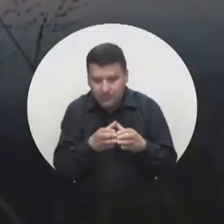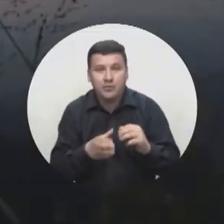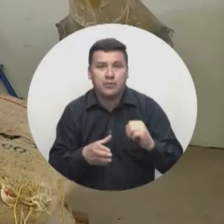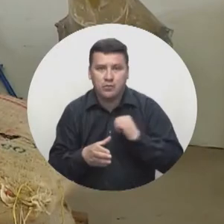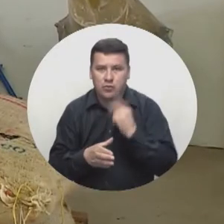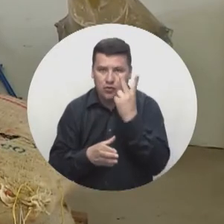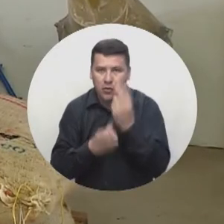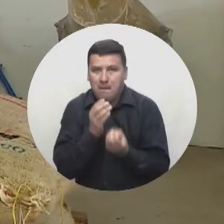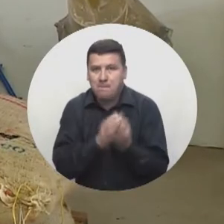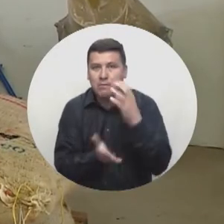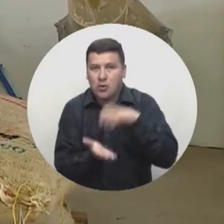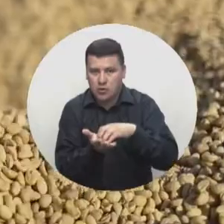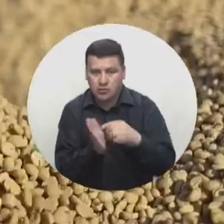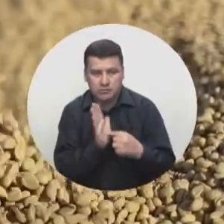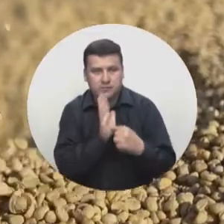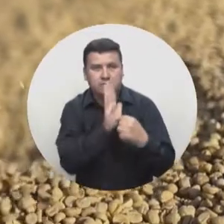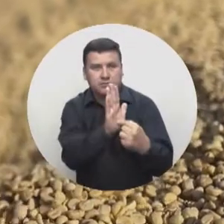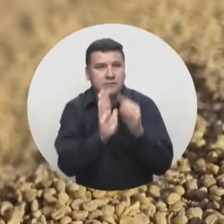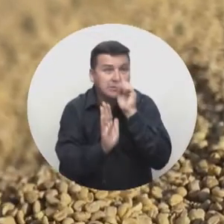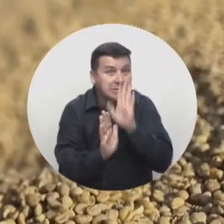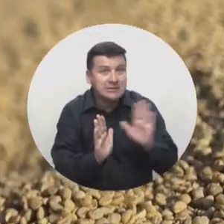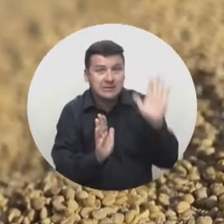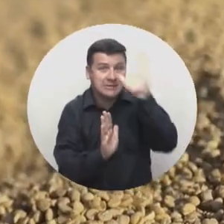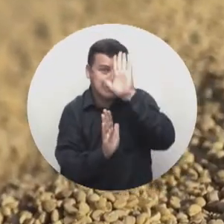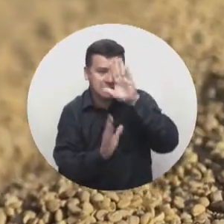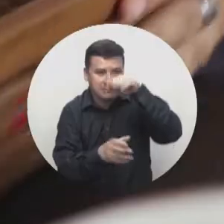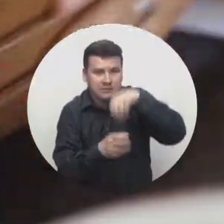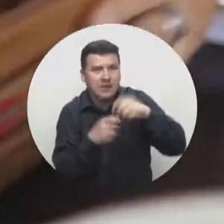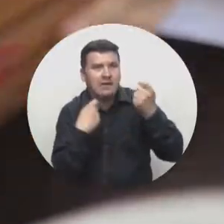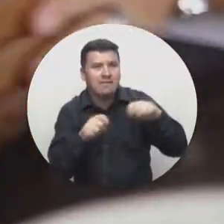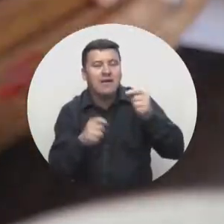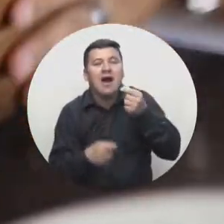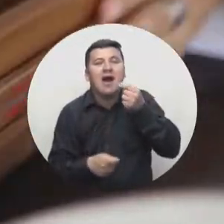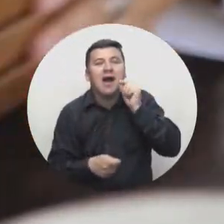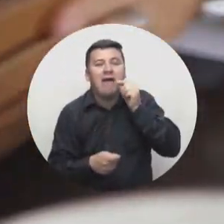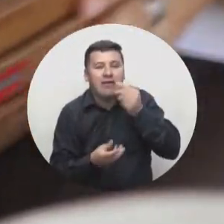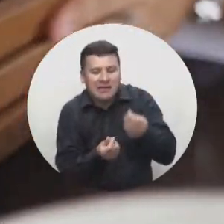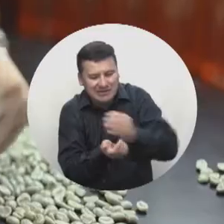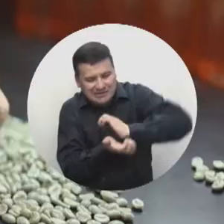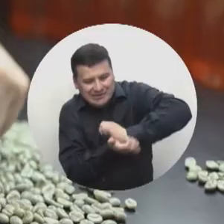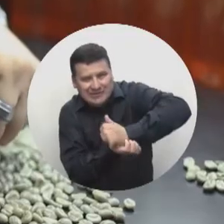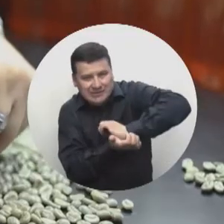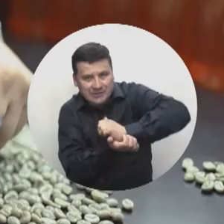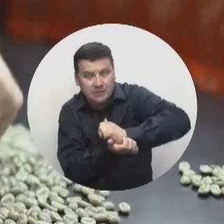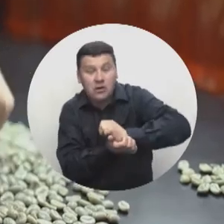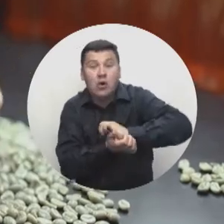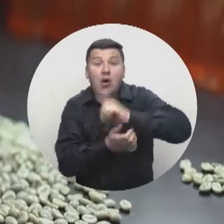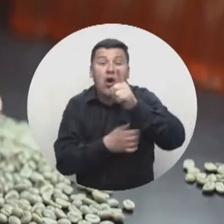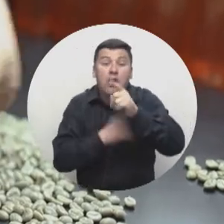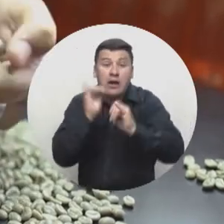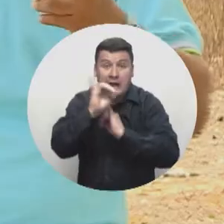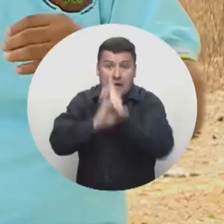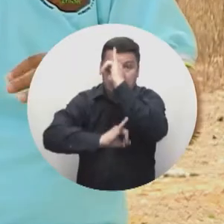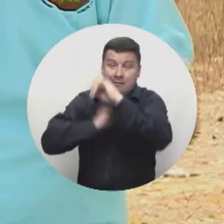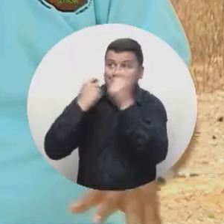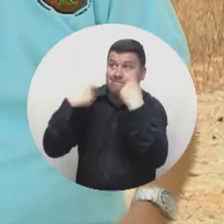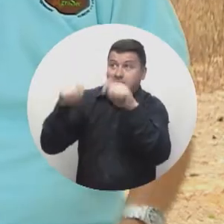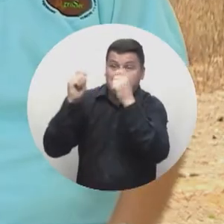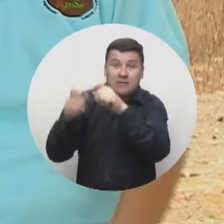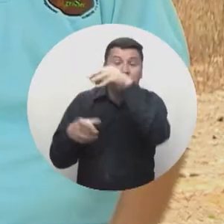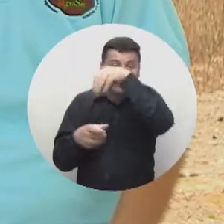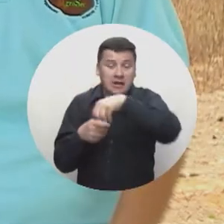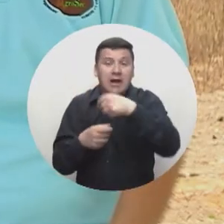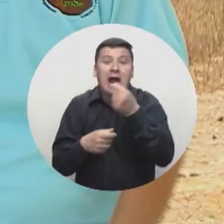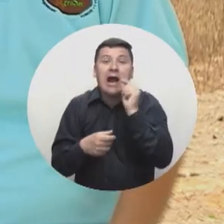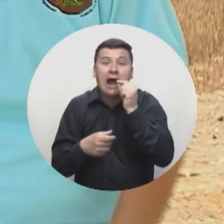organización. Tenemos dos mercados, estamos en el mercado nacional vendiendo el café tostado y molido. Al exterior en este momento